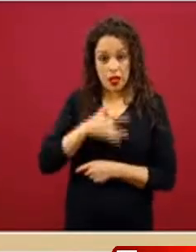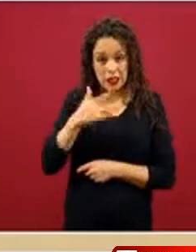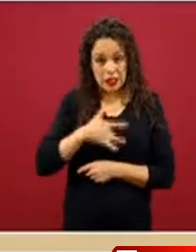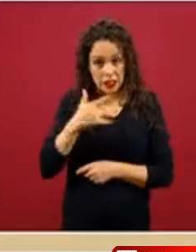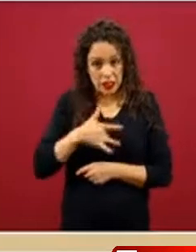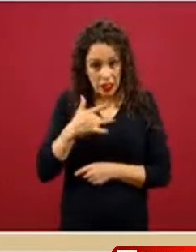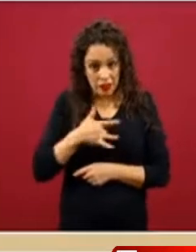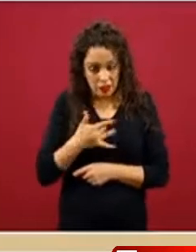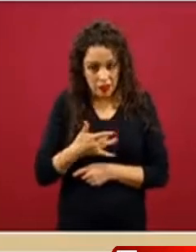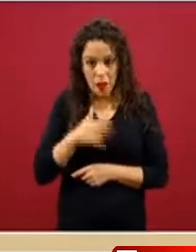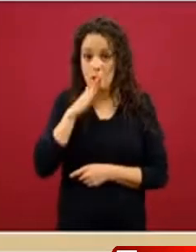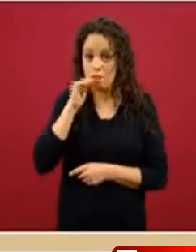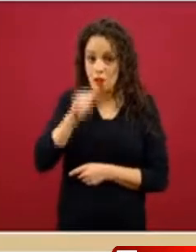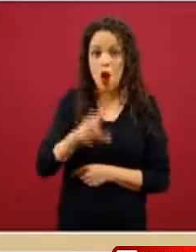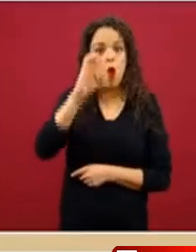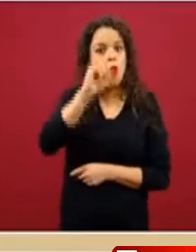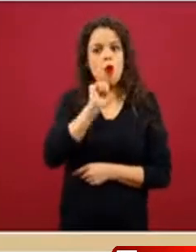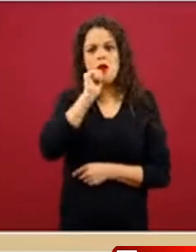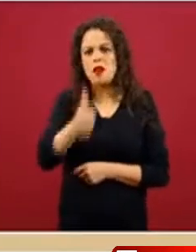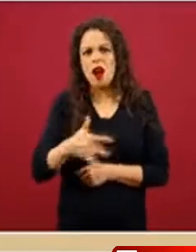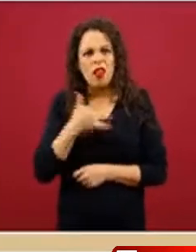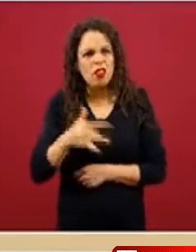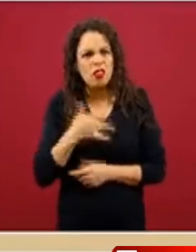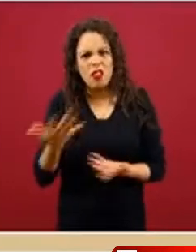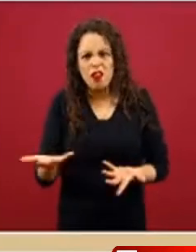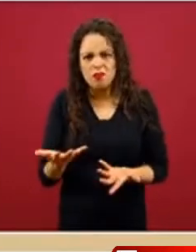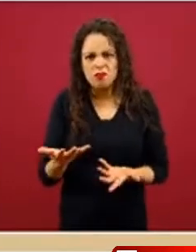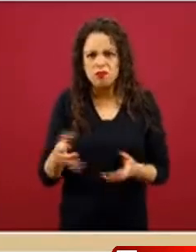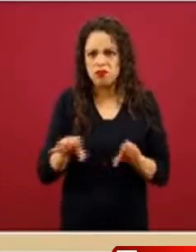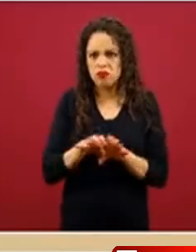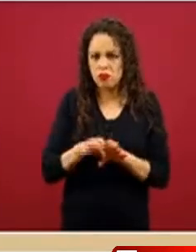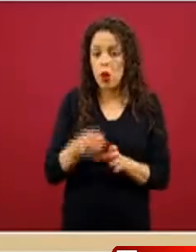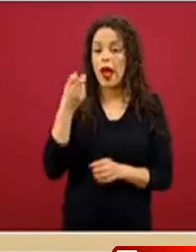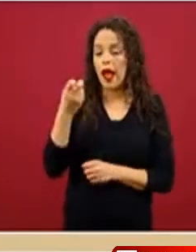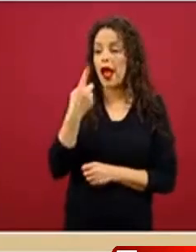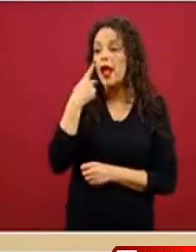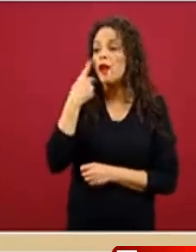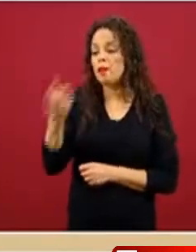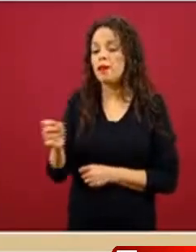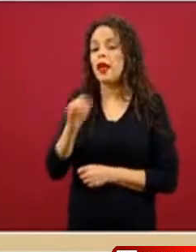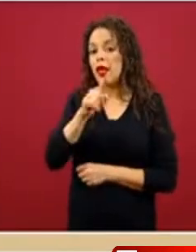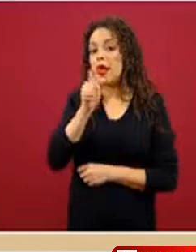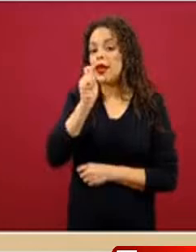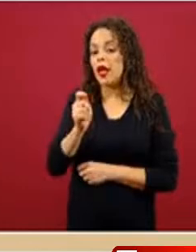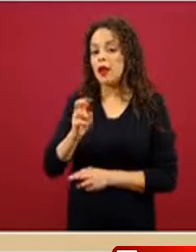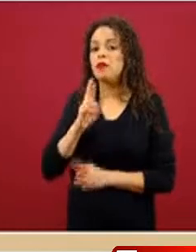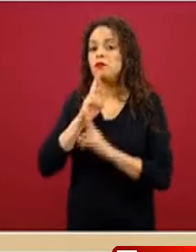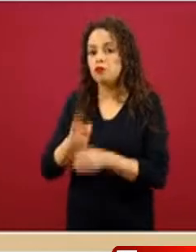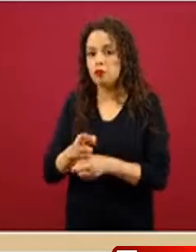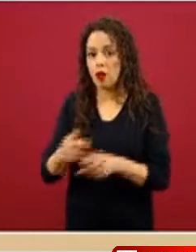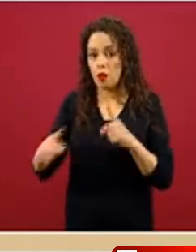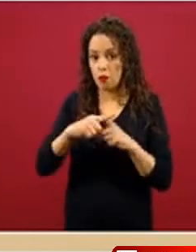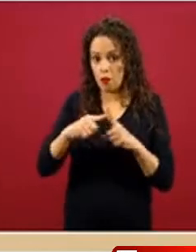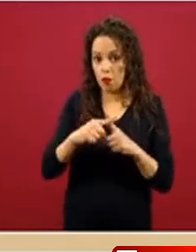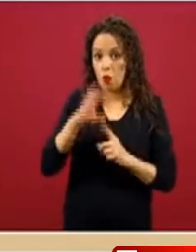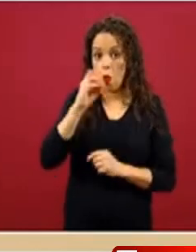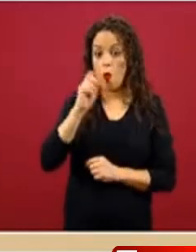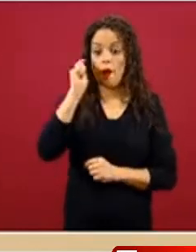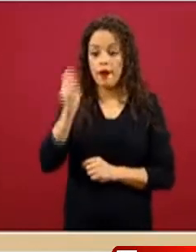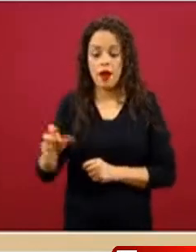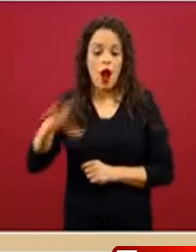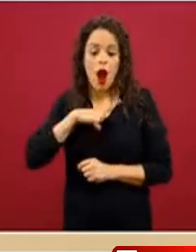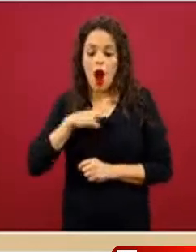o asintomática, para poder identificar si era un caso o si un resultado positivo representaba una fase de